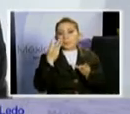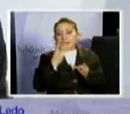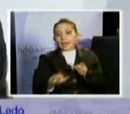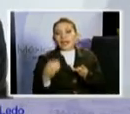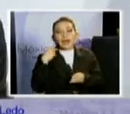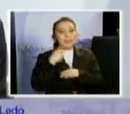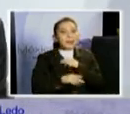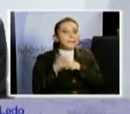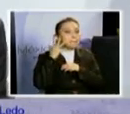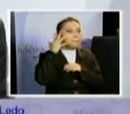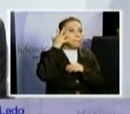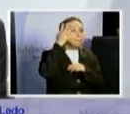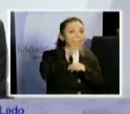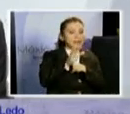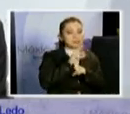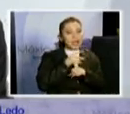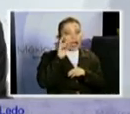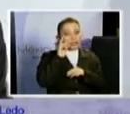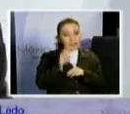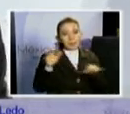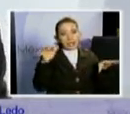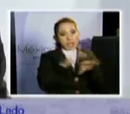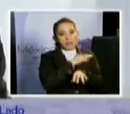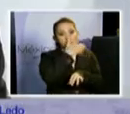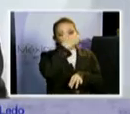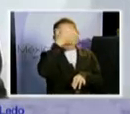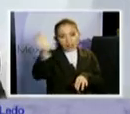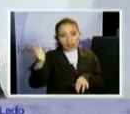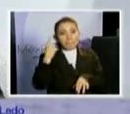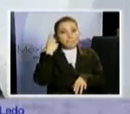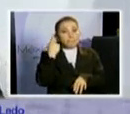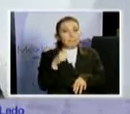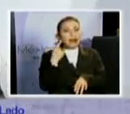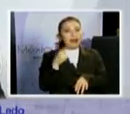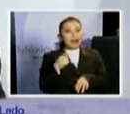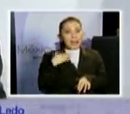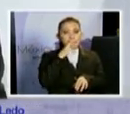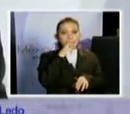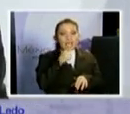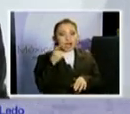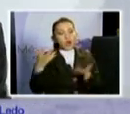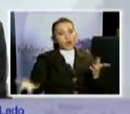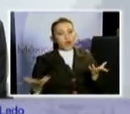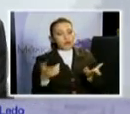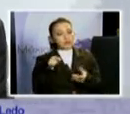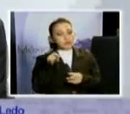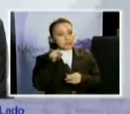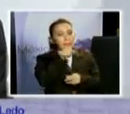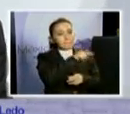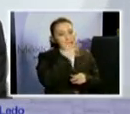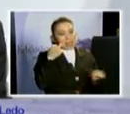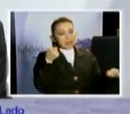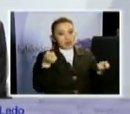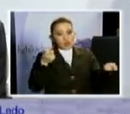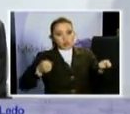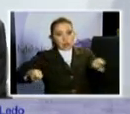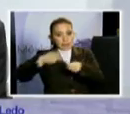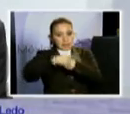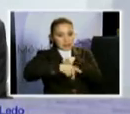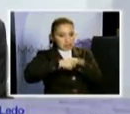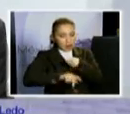efectos adversos que ya se dan por el cambio climático a fin de mejorar la capacidad para manejar el riesgo